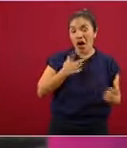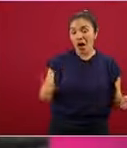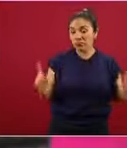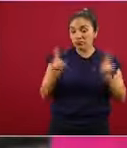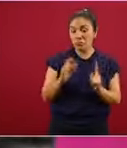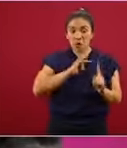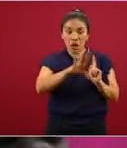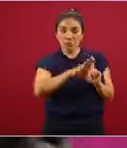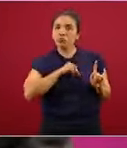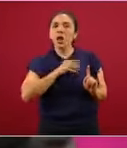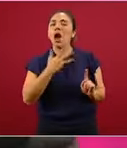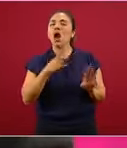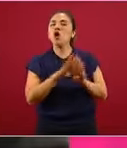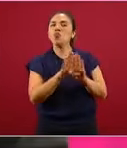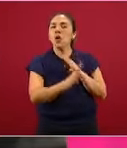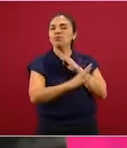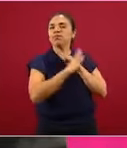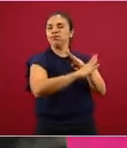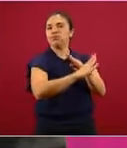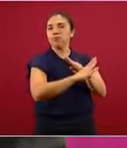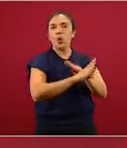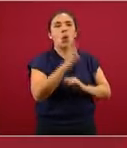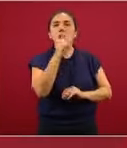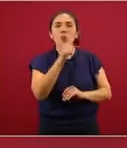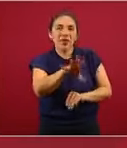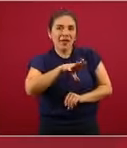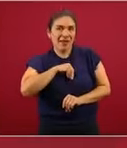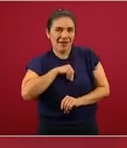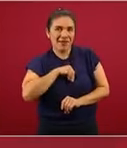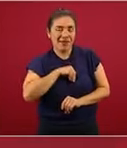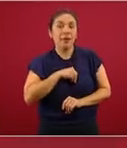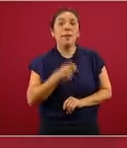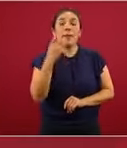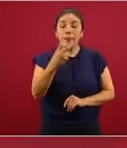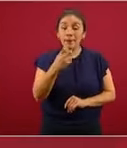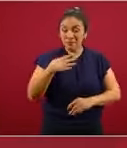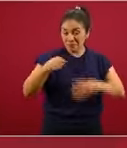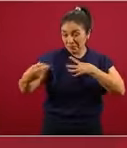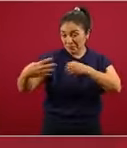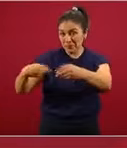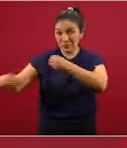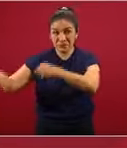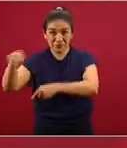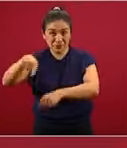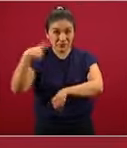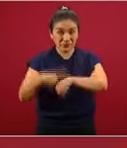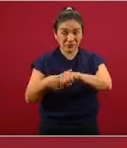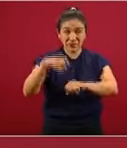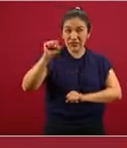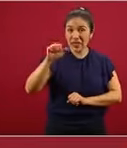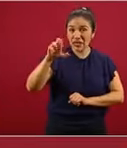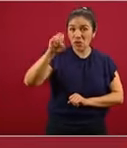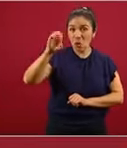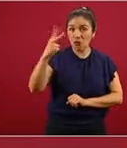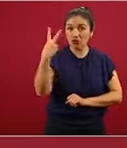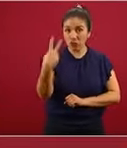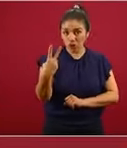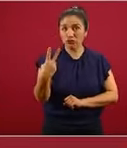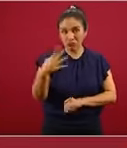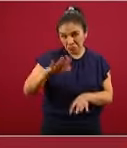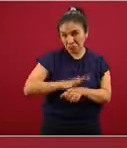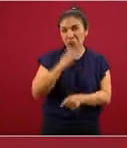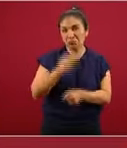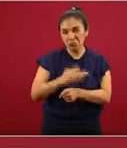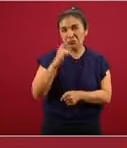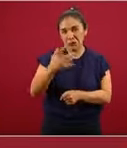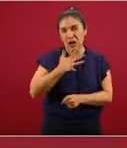razonablemente baja para que no se perpetúe la infección. Dada la transmisibilidad del virus SARS-CoV-2, transmisibilidad promedio,